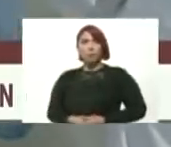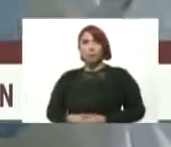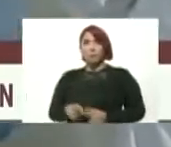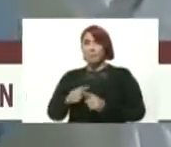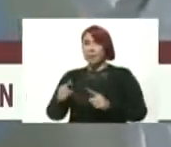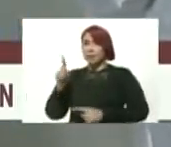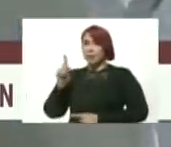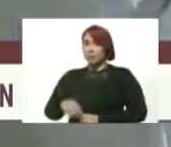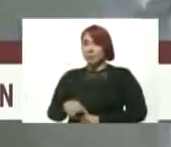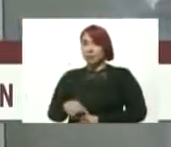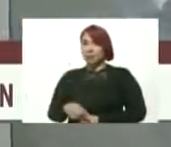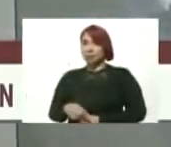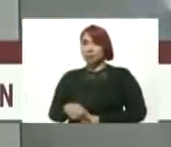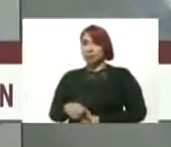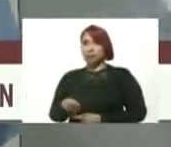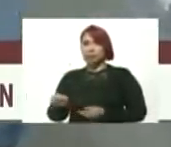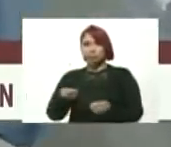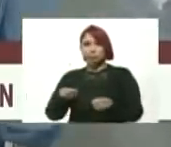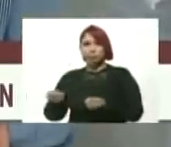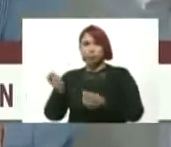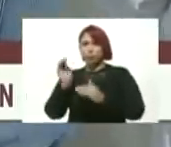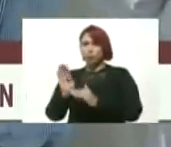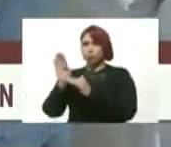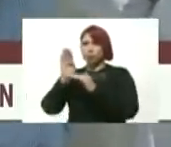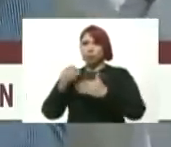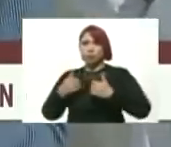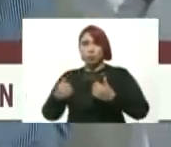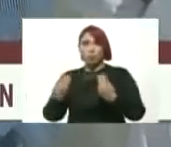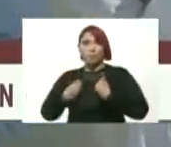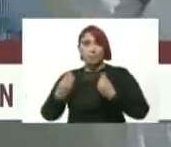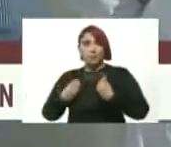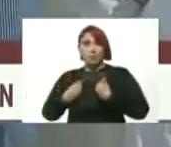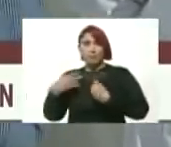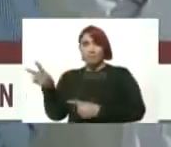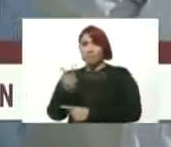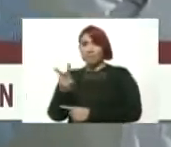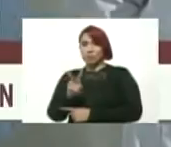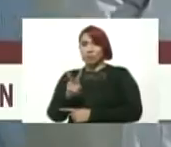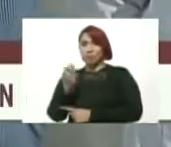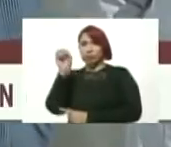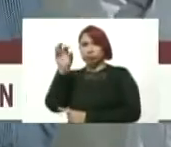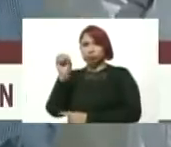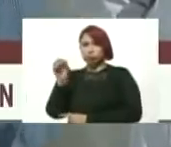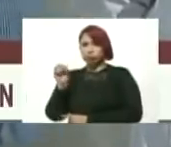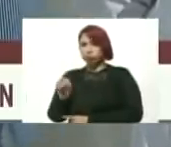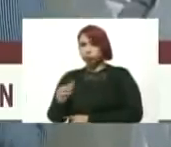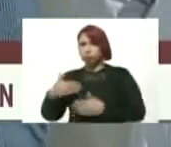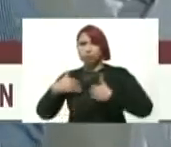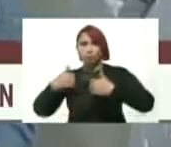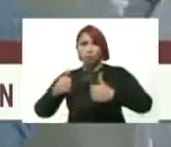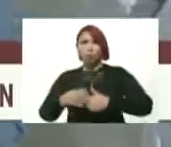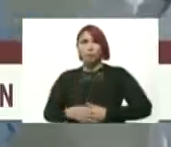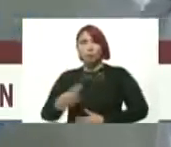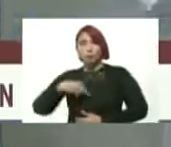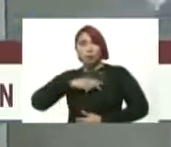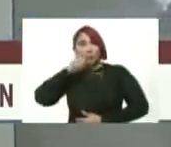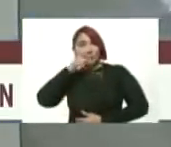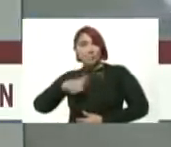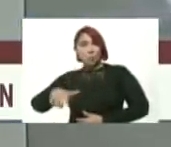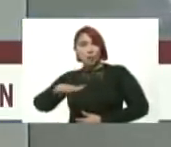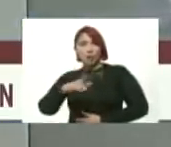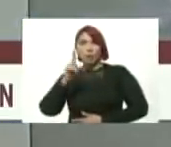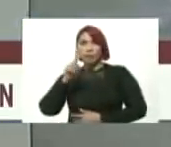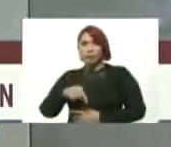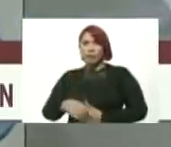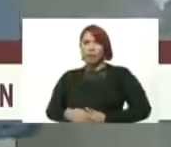ha estado el servicio a la protección de la salud y la vida a los venezolanos el semáforo por la salud de nuestro pueblo y